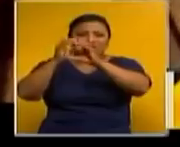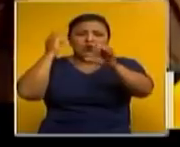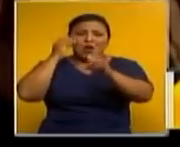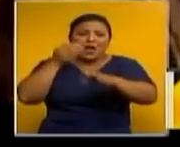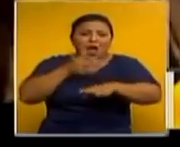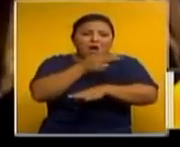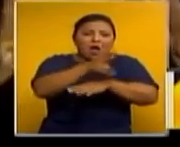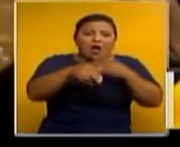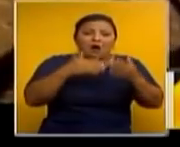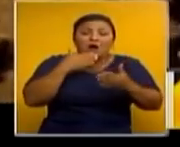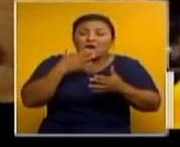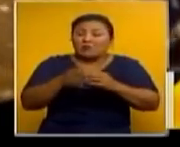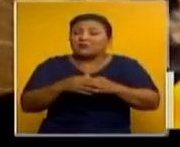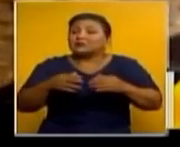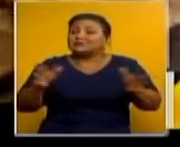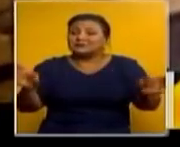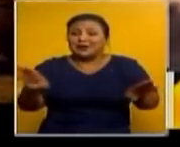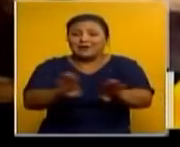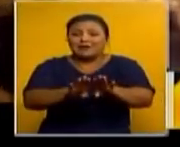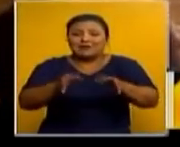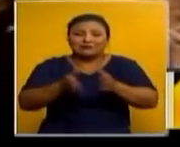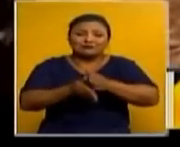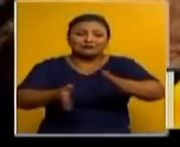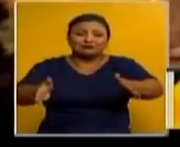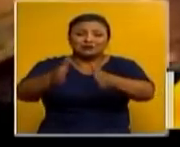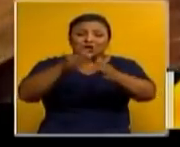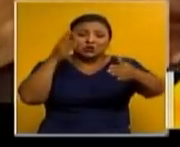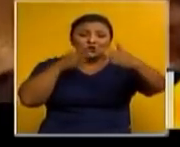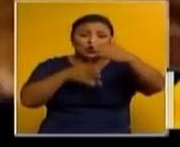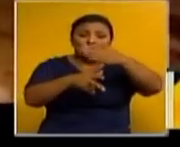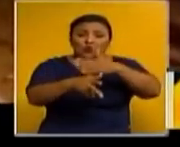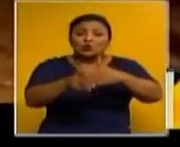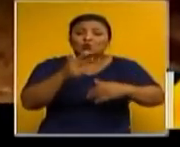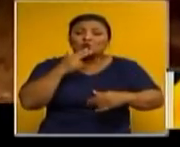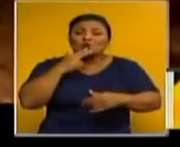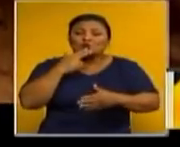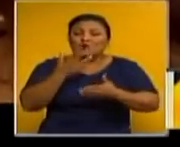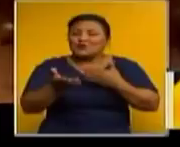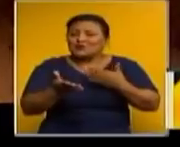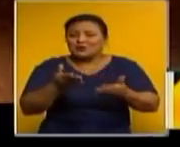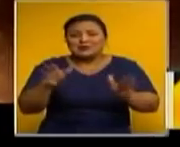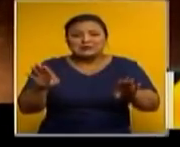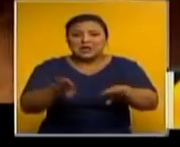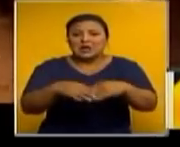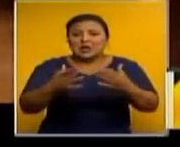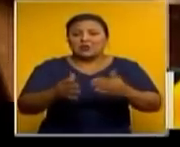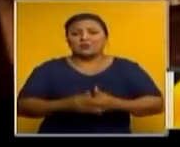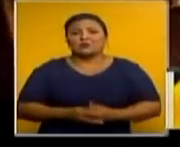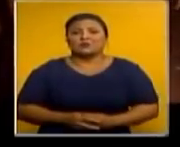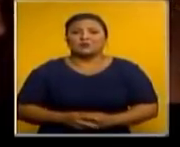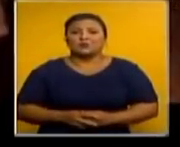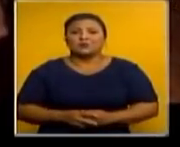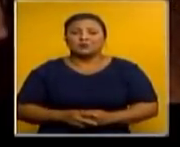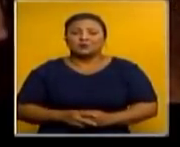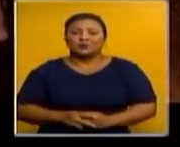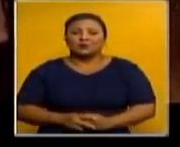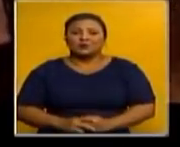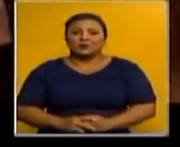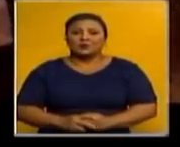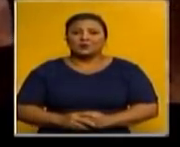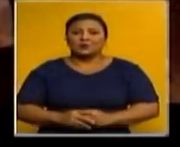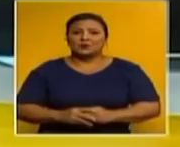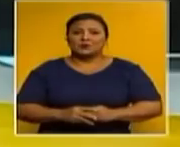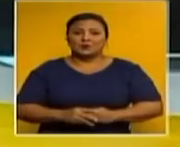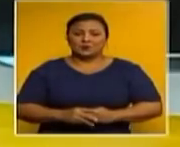permaneció inhabilitado el paso por este túnel que conecta el centro con el sur de la capital. Leonardo Balseca, Noticiero 1.